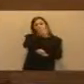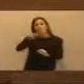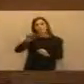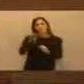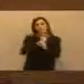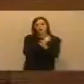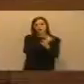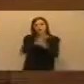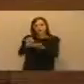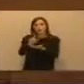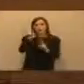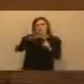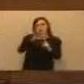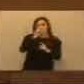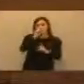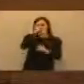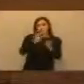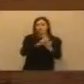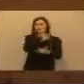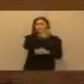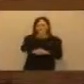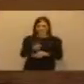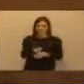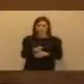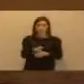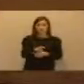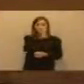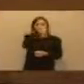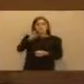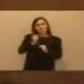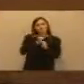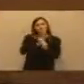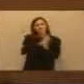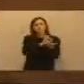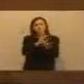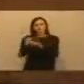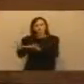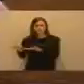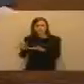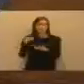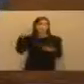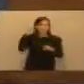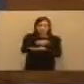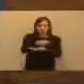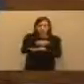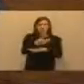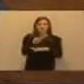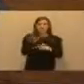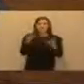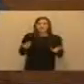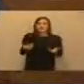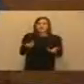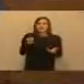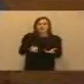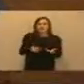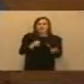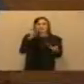Trubia en mayo del 2013. Unos trabajadores que fueron despedidos de manera forzosa, creemos que sin ningún tipo